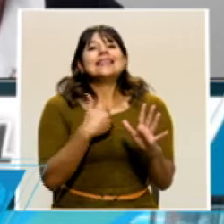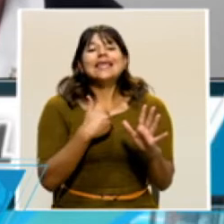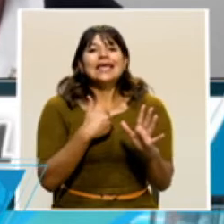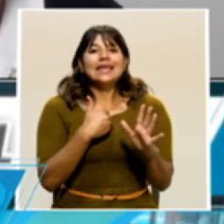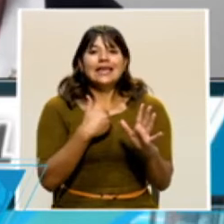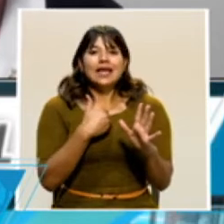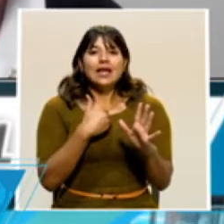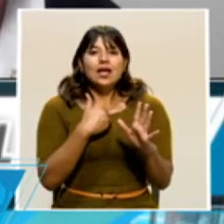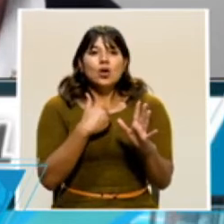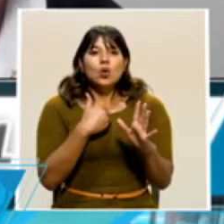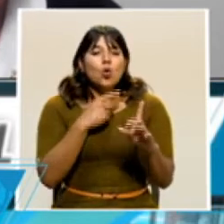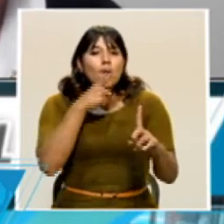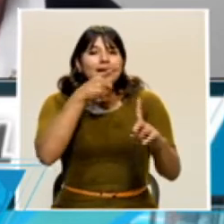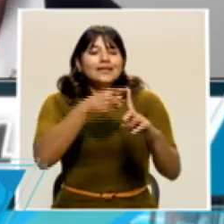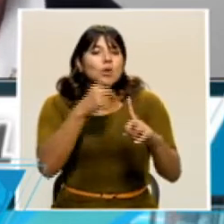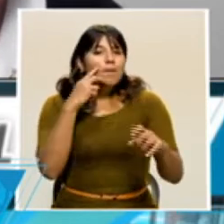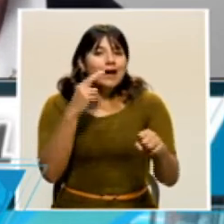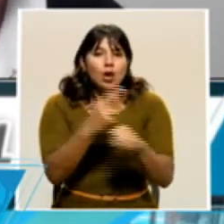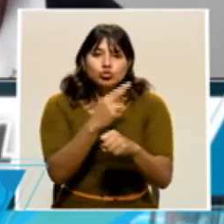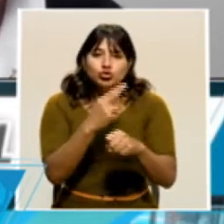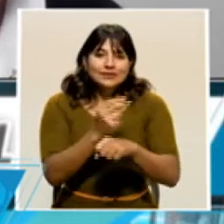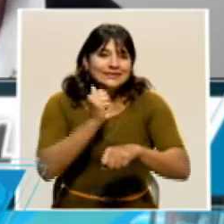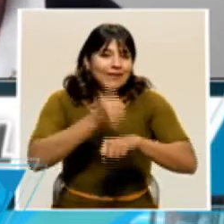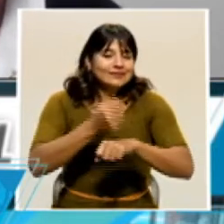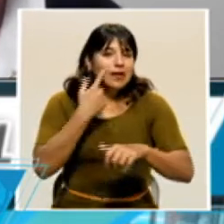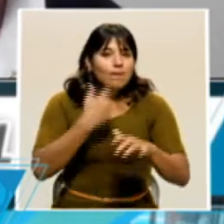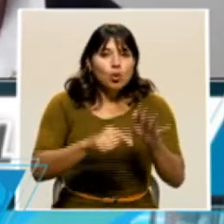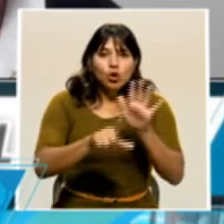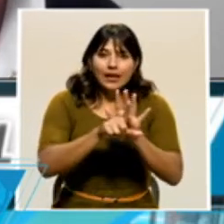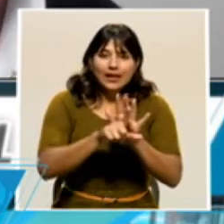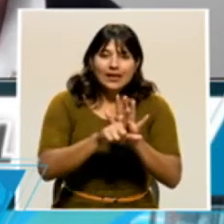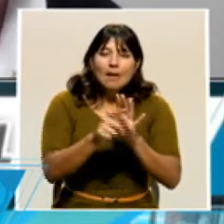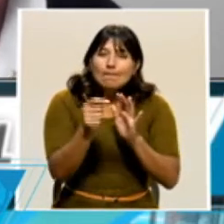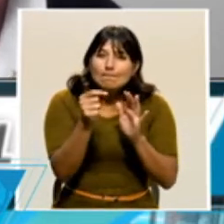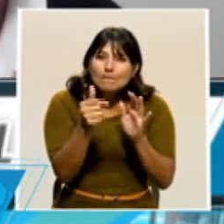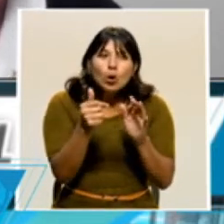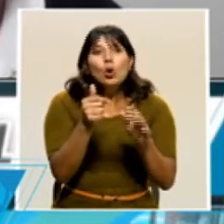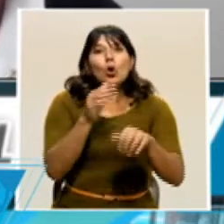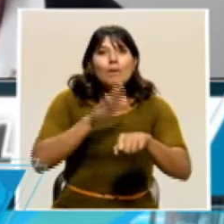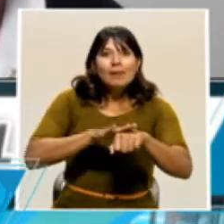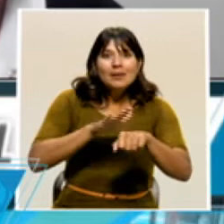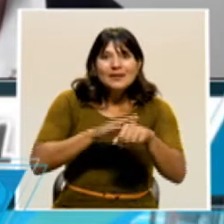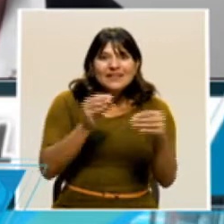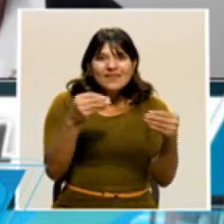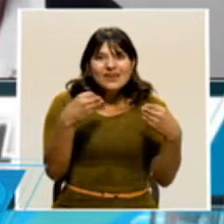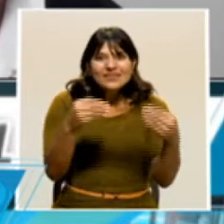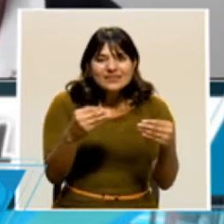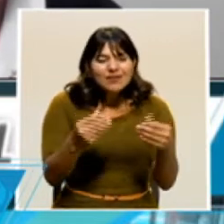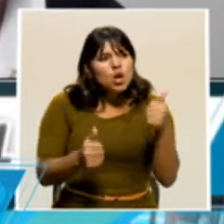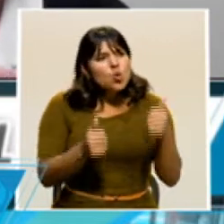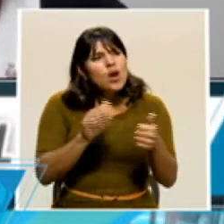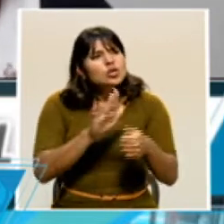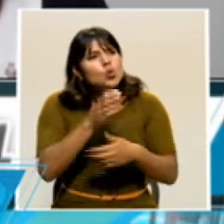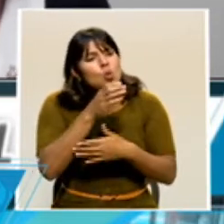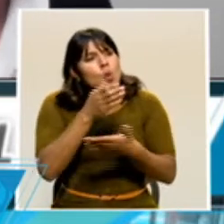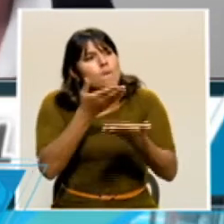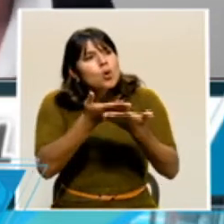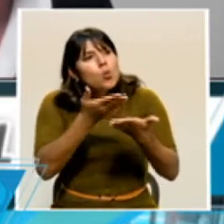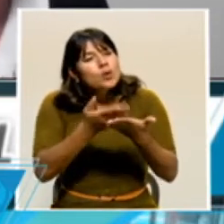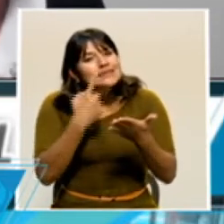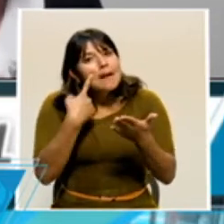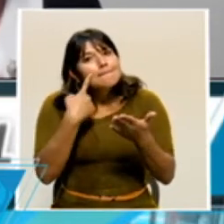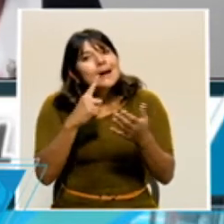obligatorio por ley. ¿Cuál es su propuesta para ablandarlo, para hacerlo menos rígido? Sí,